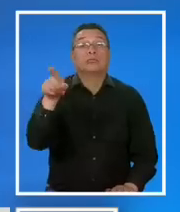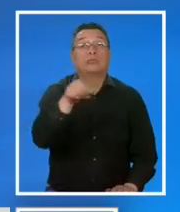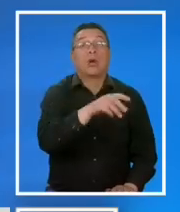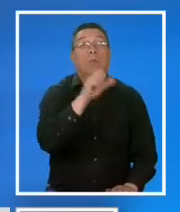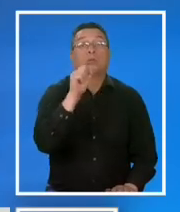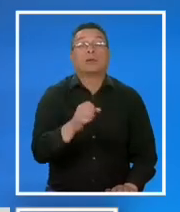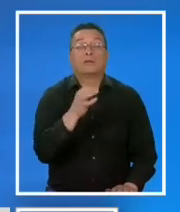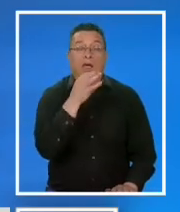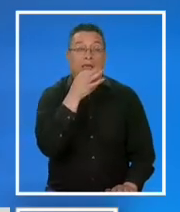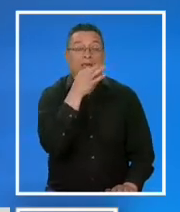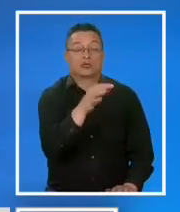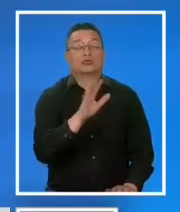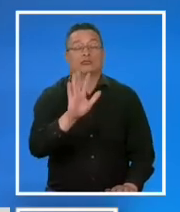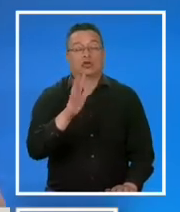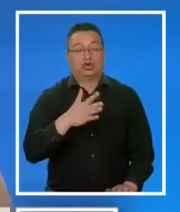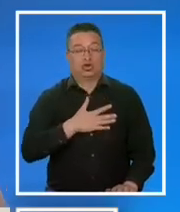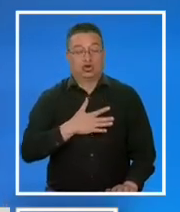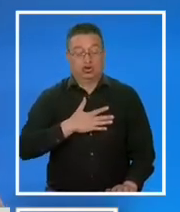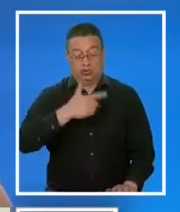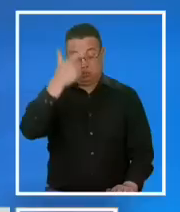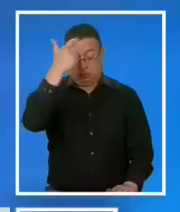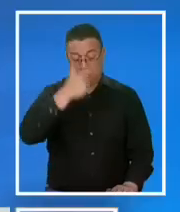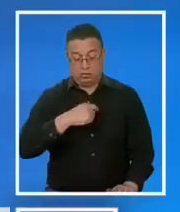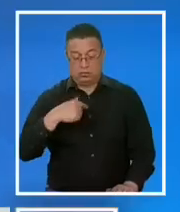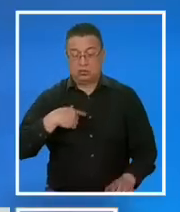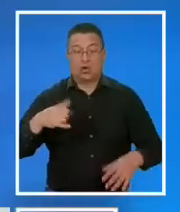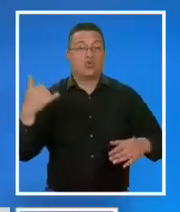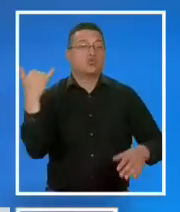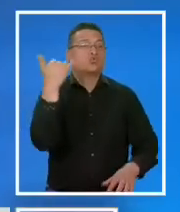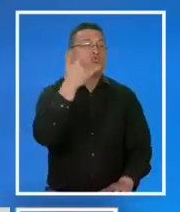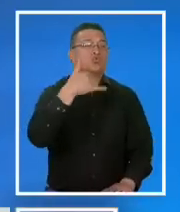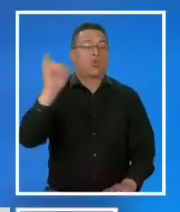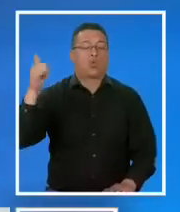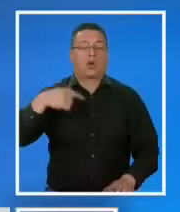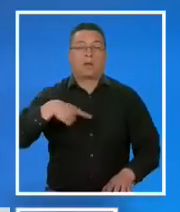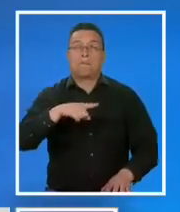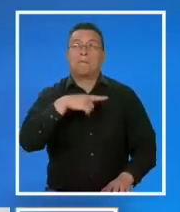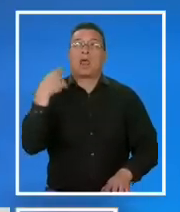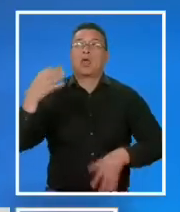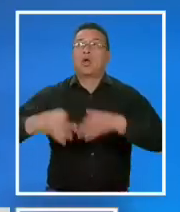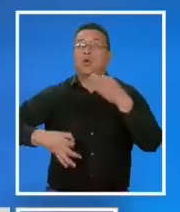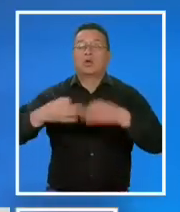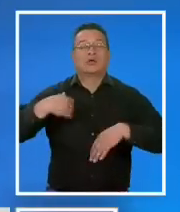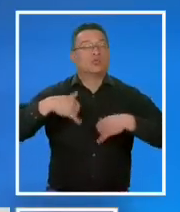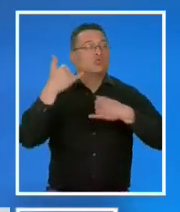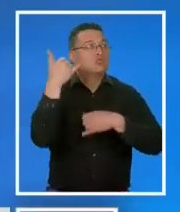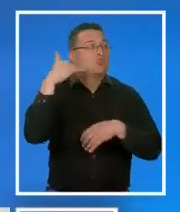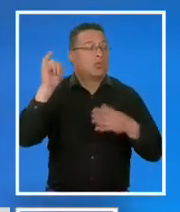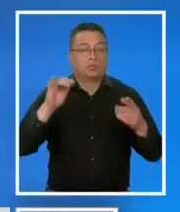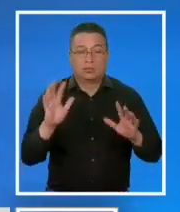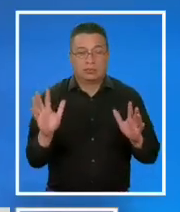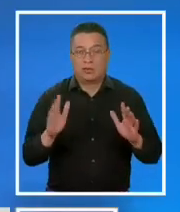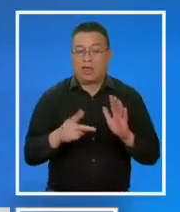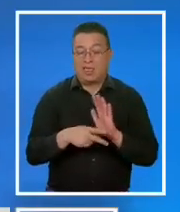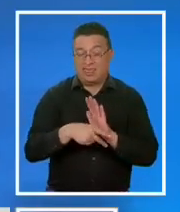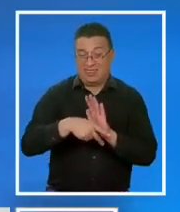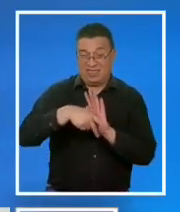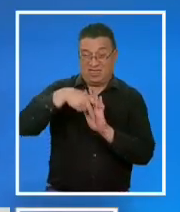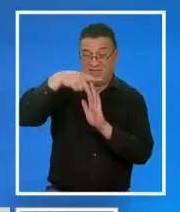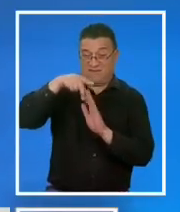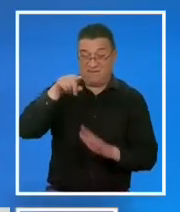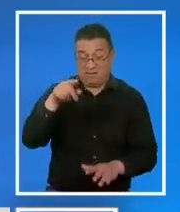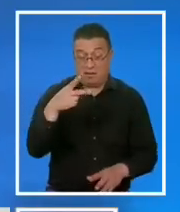sentarse y decir mire yo soy una persona que nunca perdió un juicio que nunca o sea el estándar que estamos